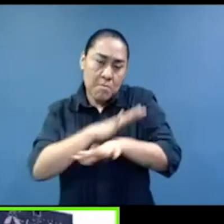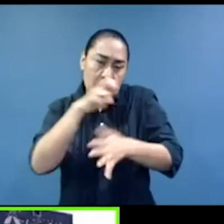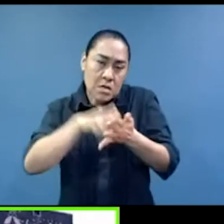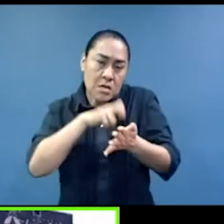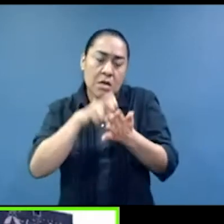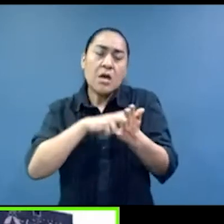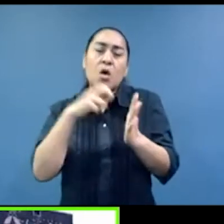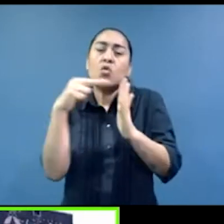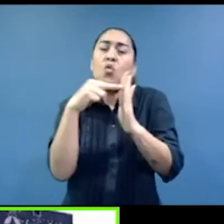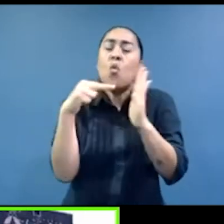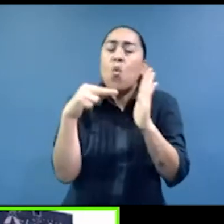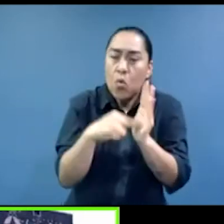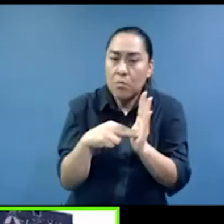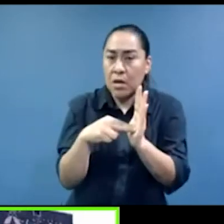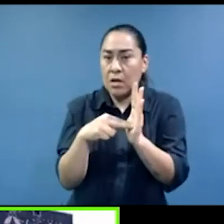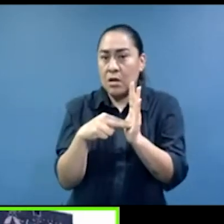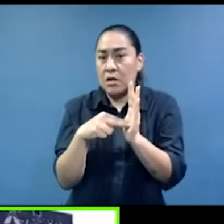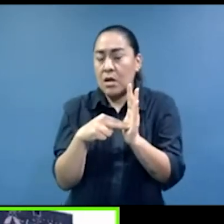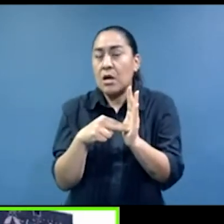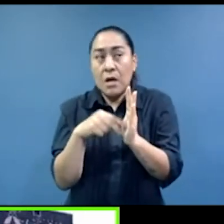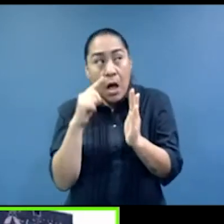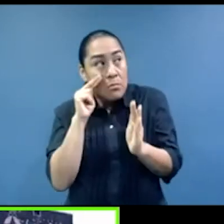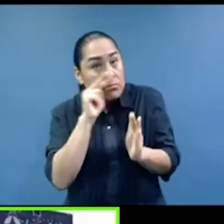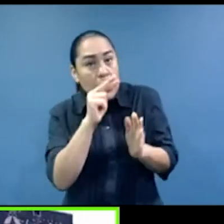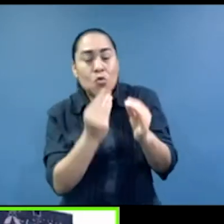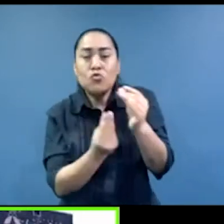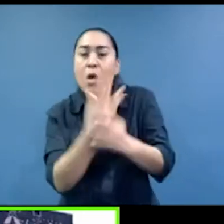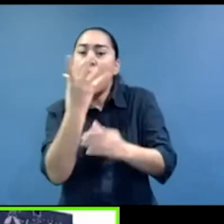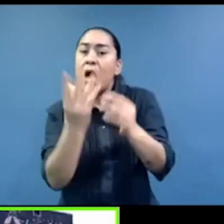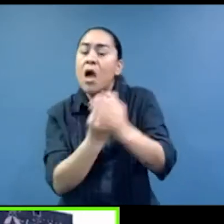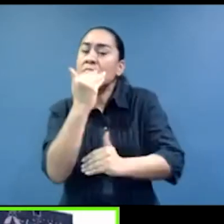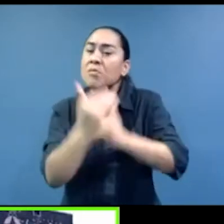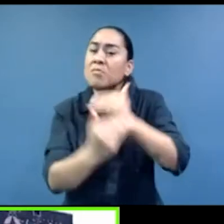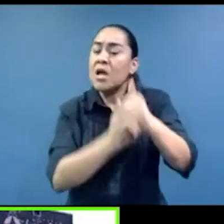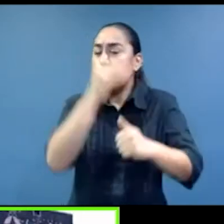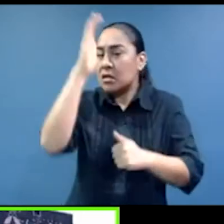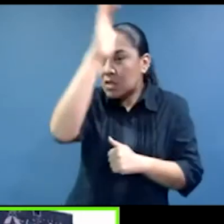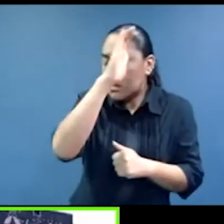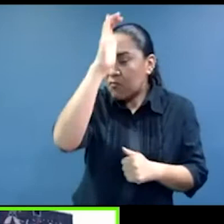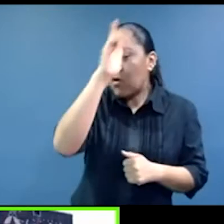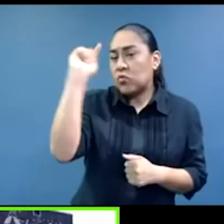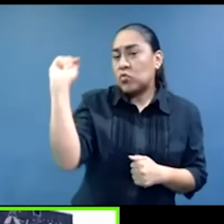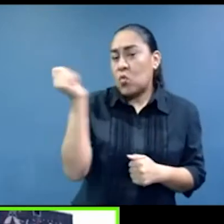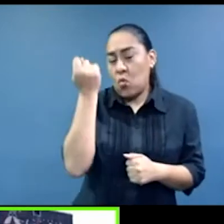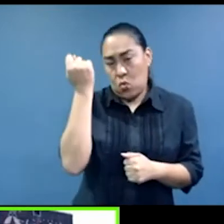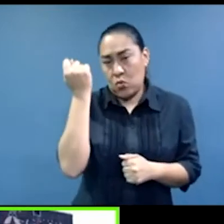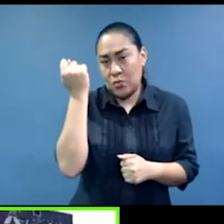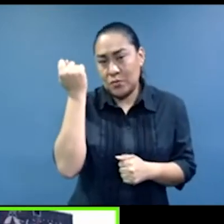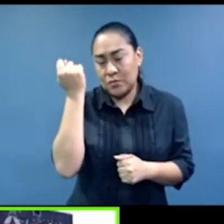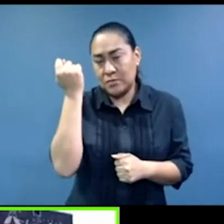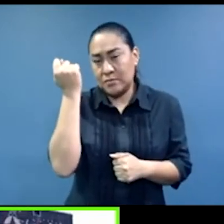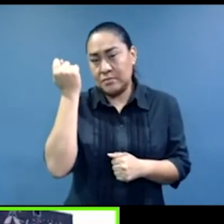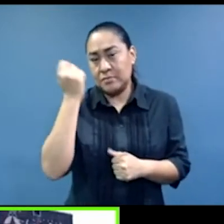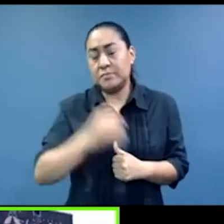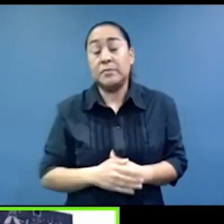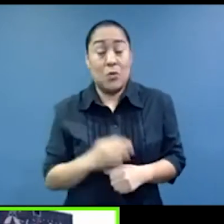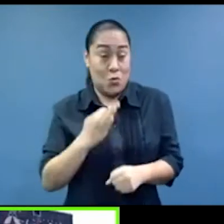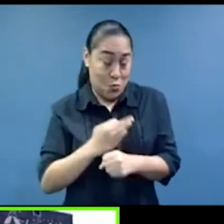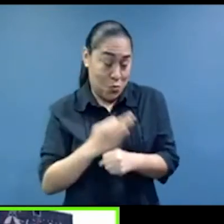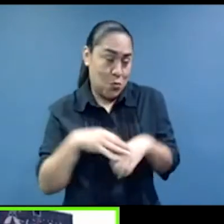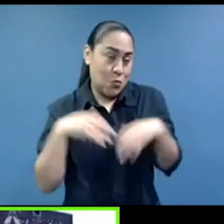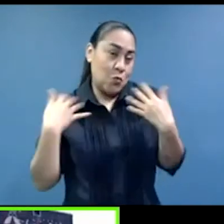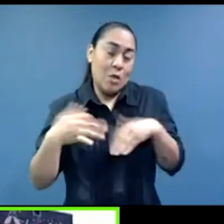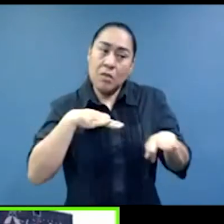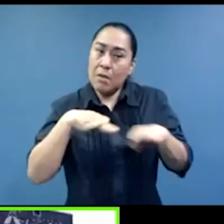familiares a la luz de estos avances científicos y tecnológicos, ¿no? El reto es mayúsculo,